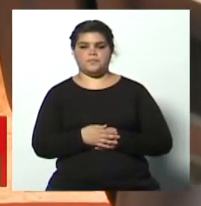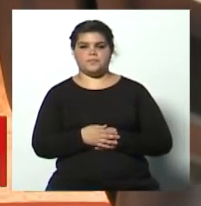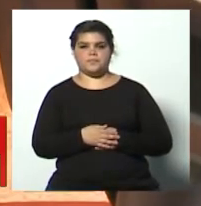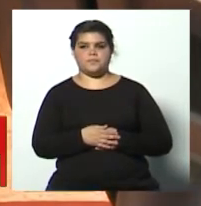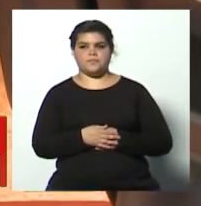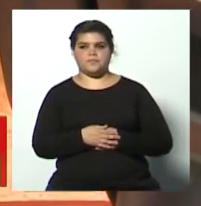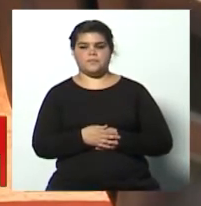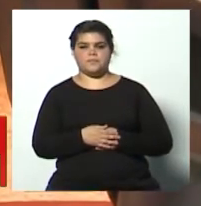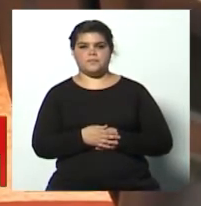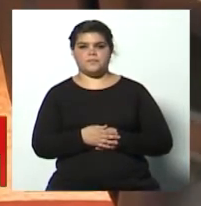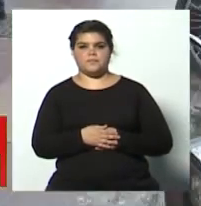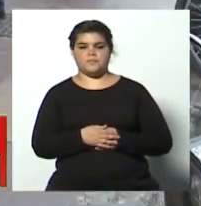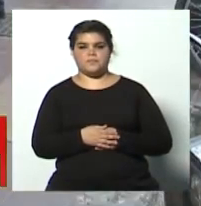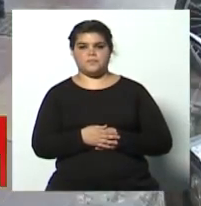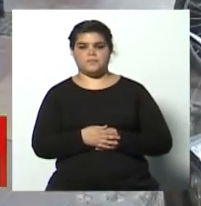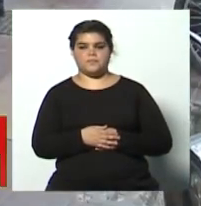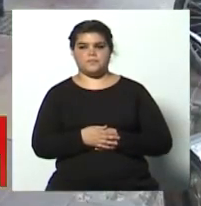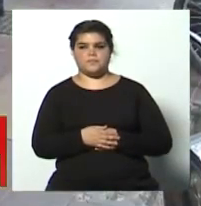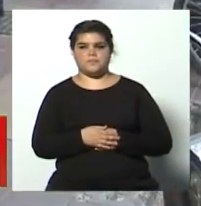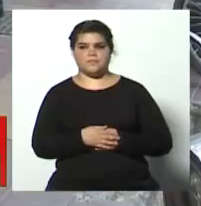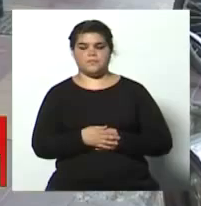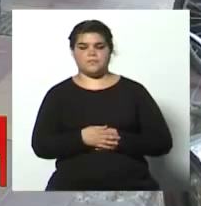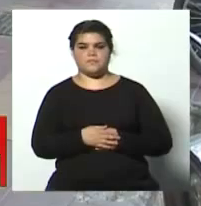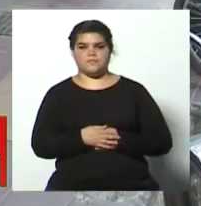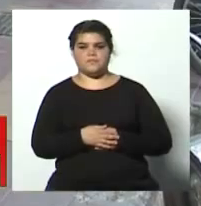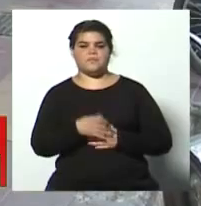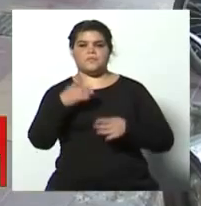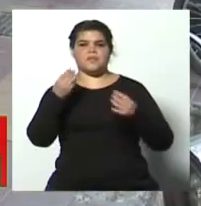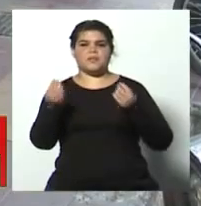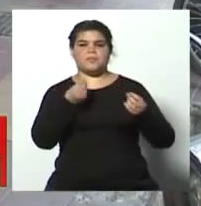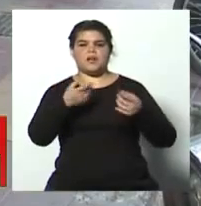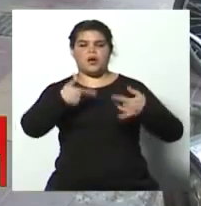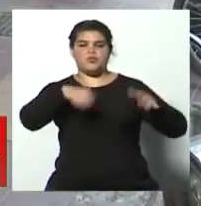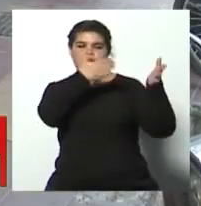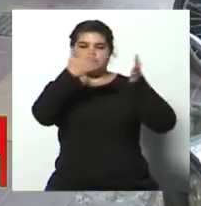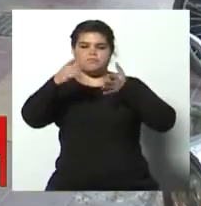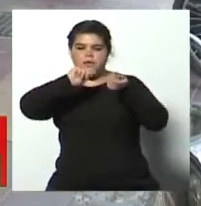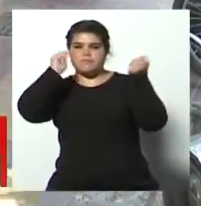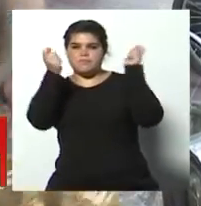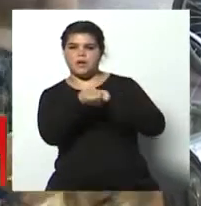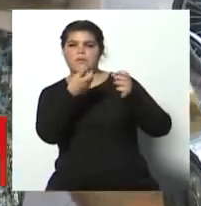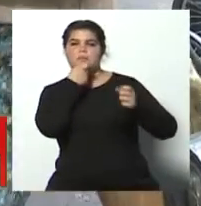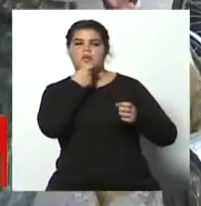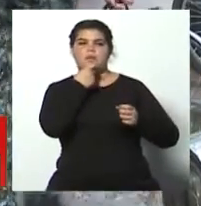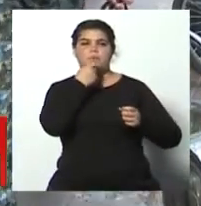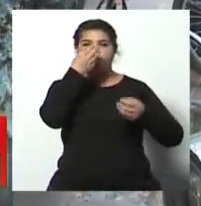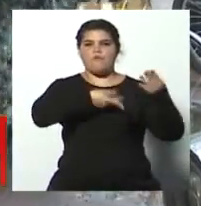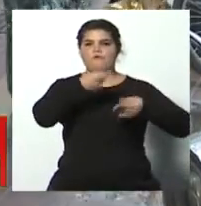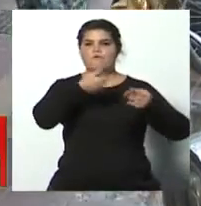para acometer reformas estructurales, ¿no? Como, por ejemplo, una reforma del sector financiero que